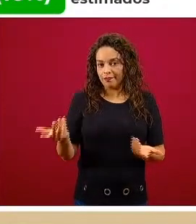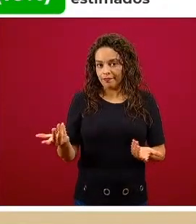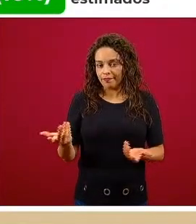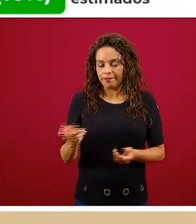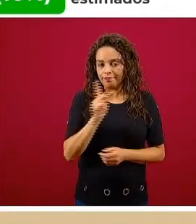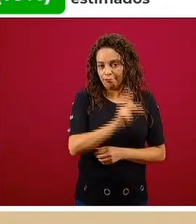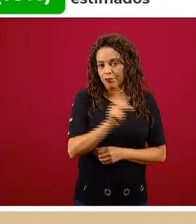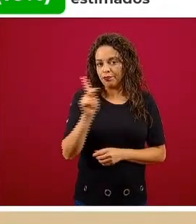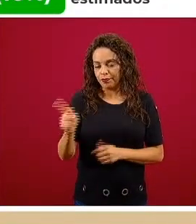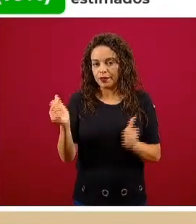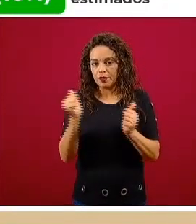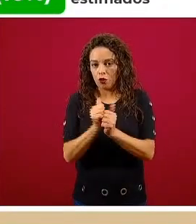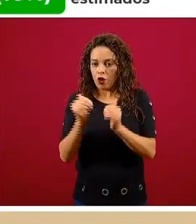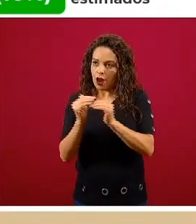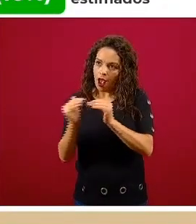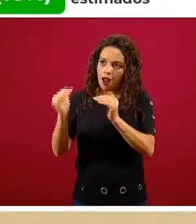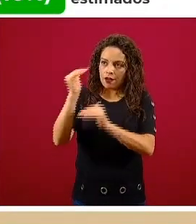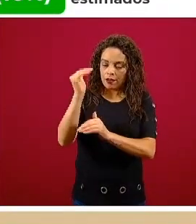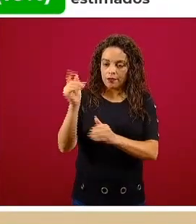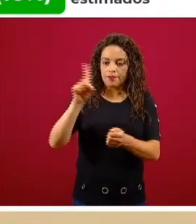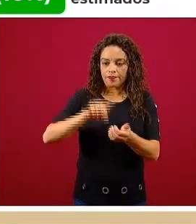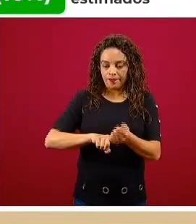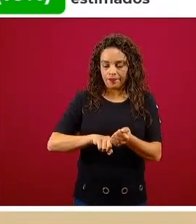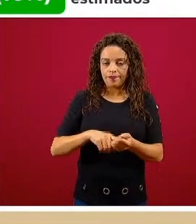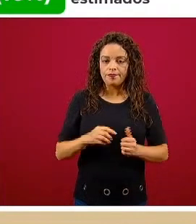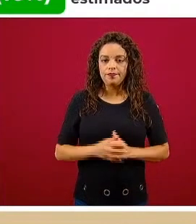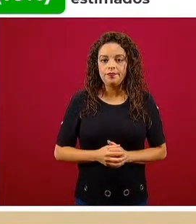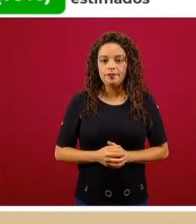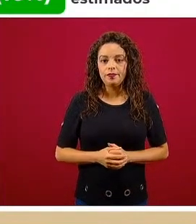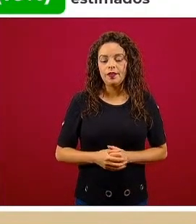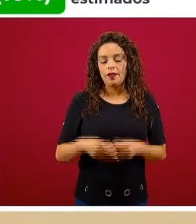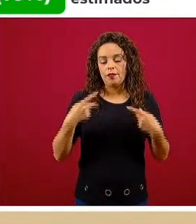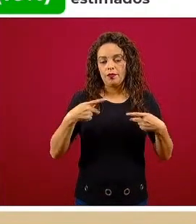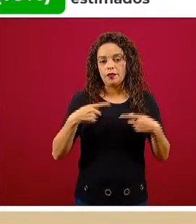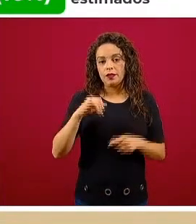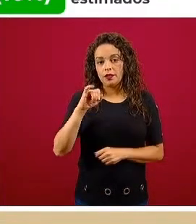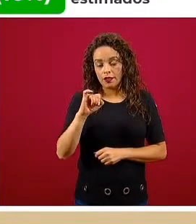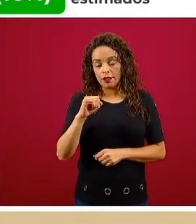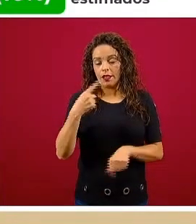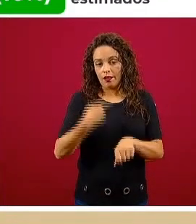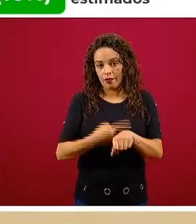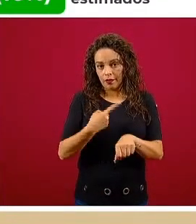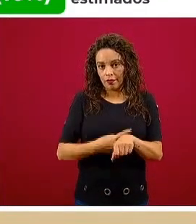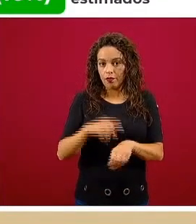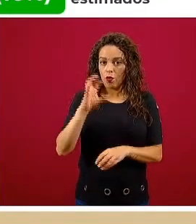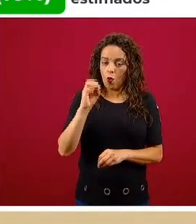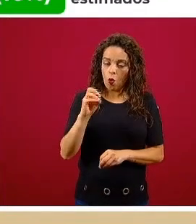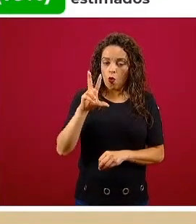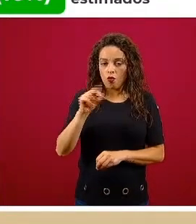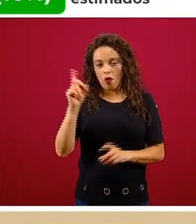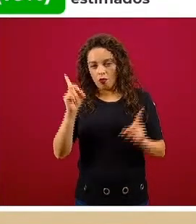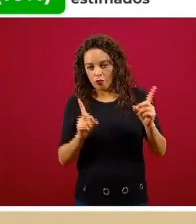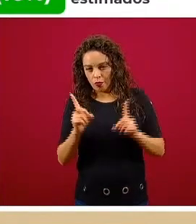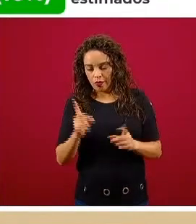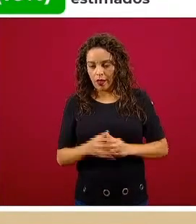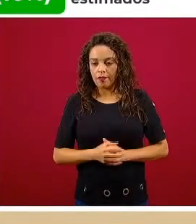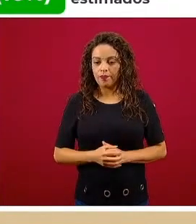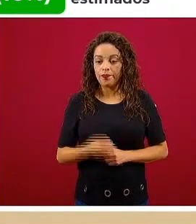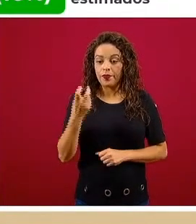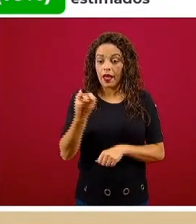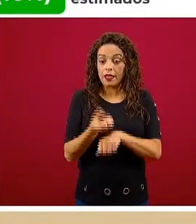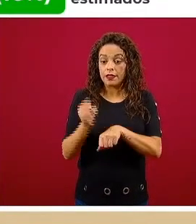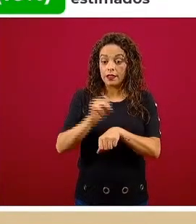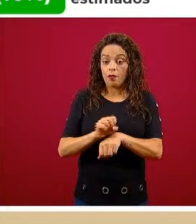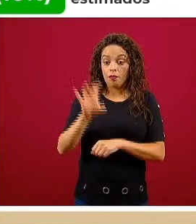en el total de casos estimados. Y dado que integramos ya la semana 30, entonces ahora podemos ver 3